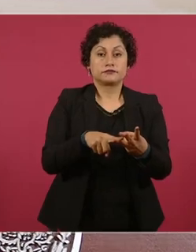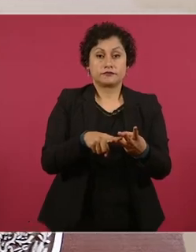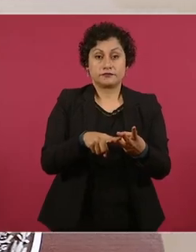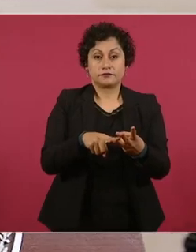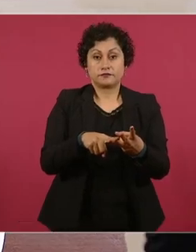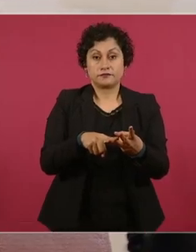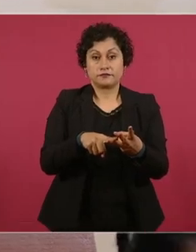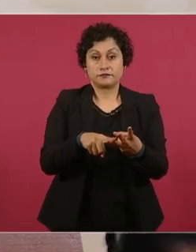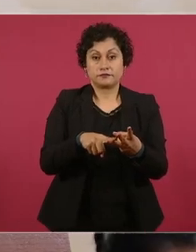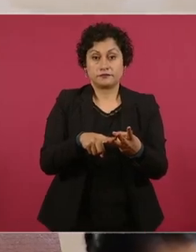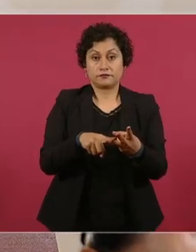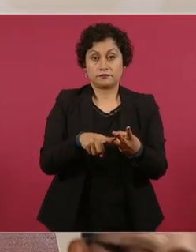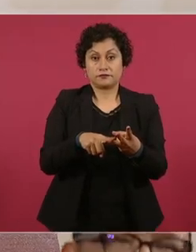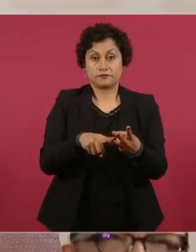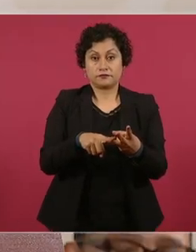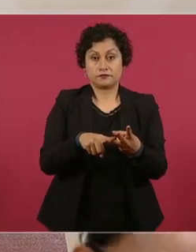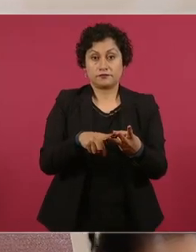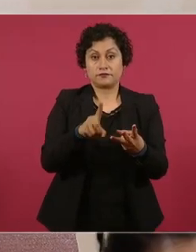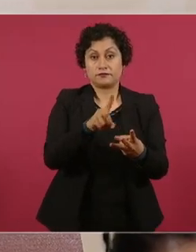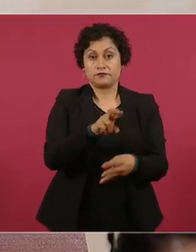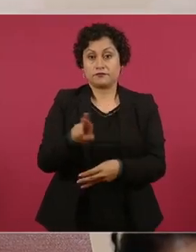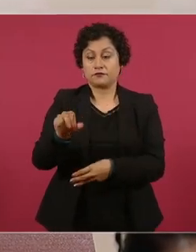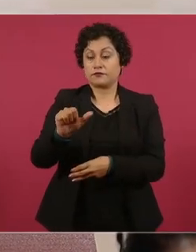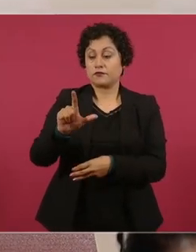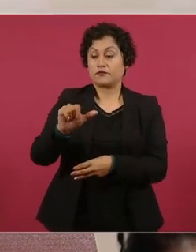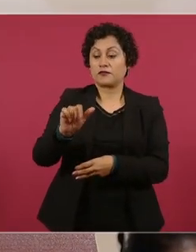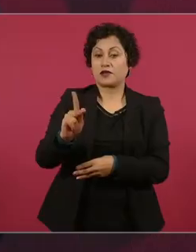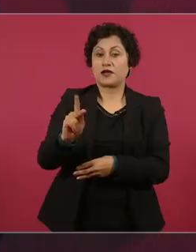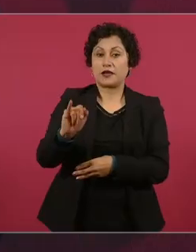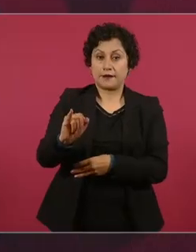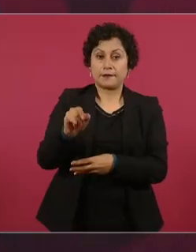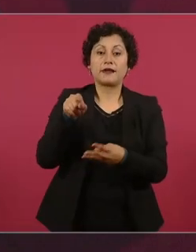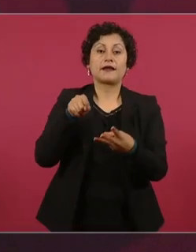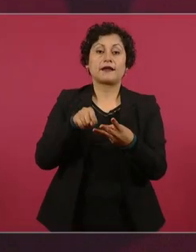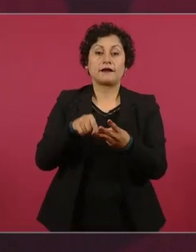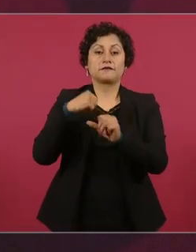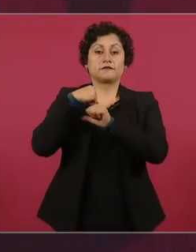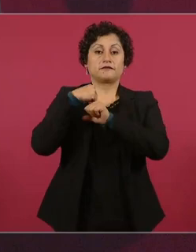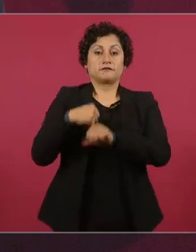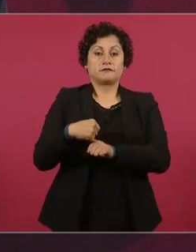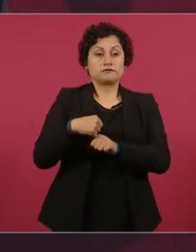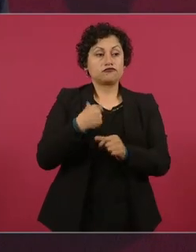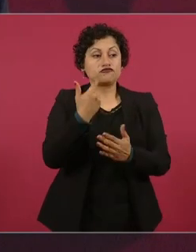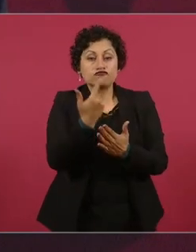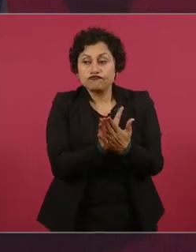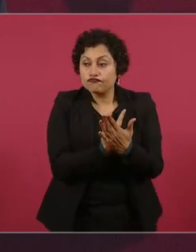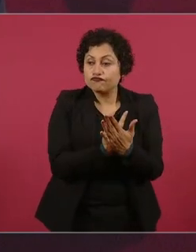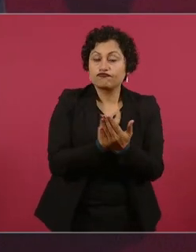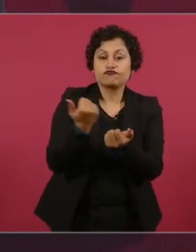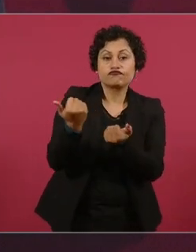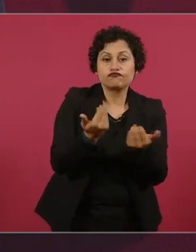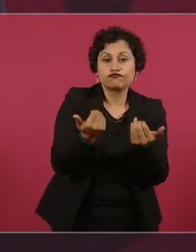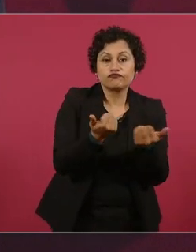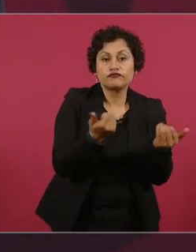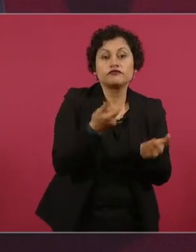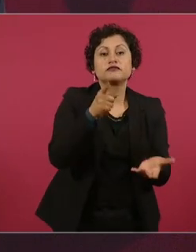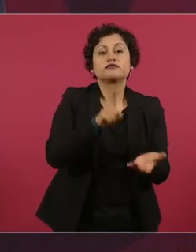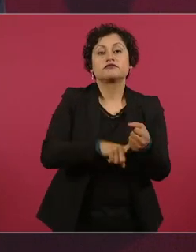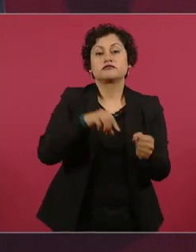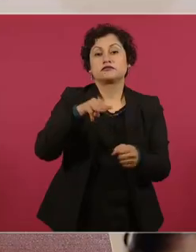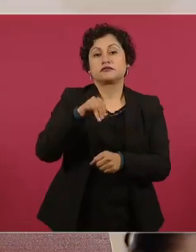Alipi, que es el de abasto para el IMSS-Bienestar,